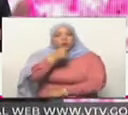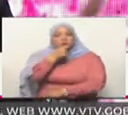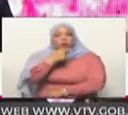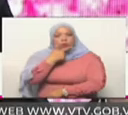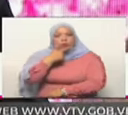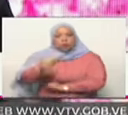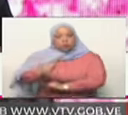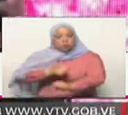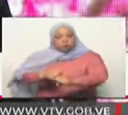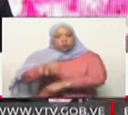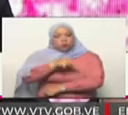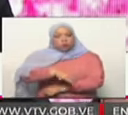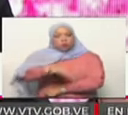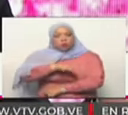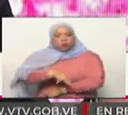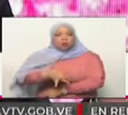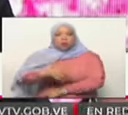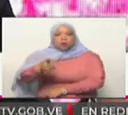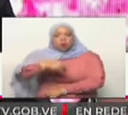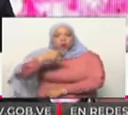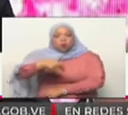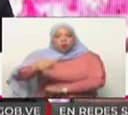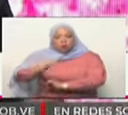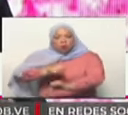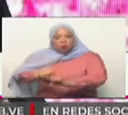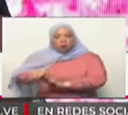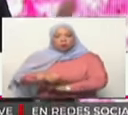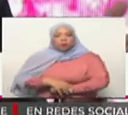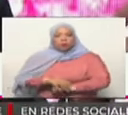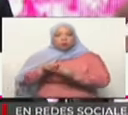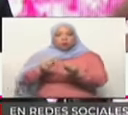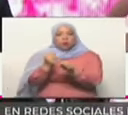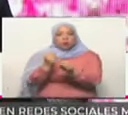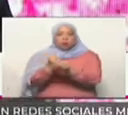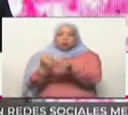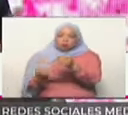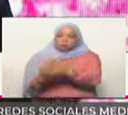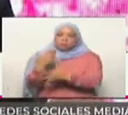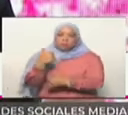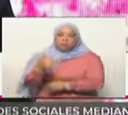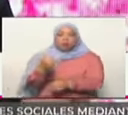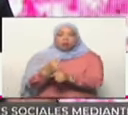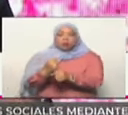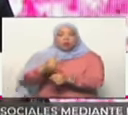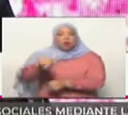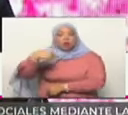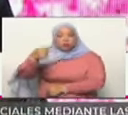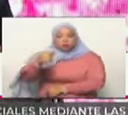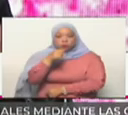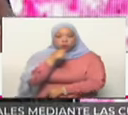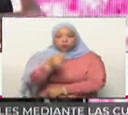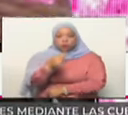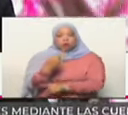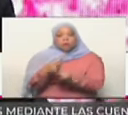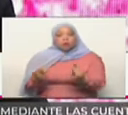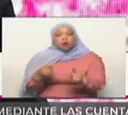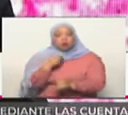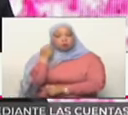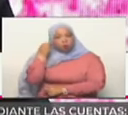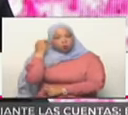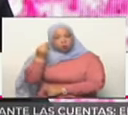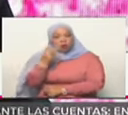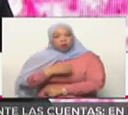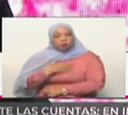sus movimientos sociales, sus movimientos políticos. Seguirá floreciendo de aquí en adelante. Si no pudieron las